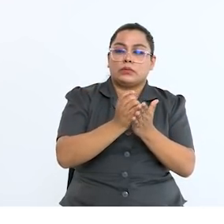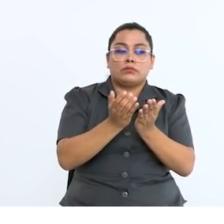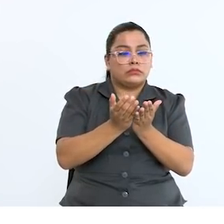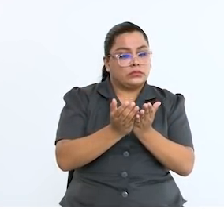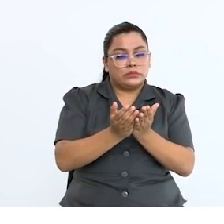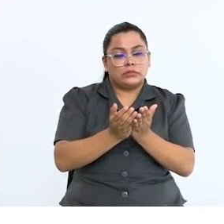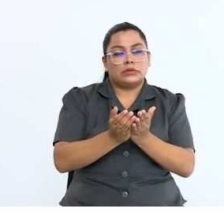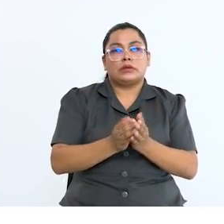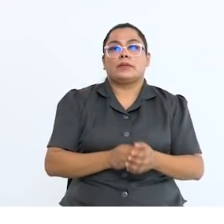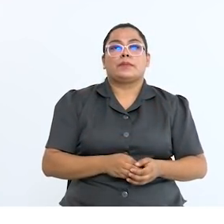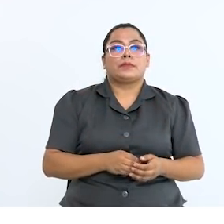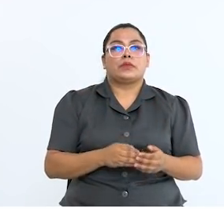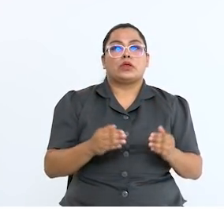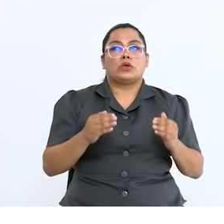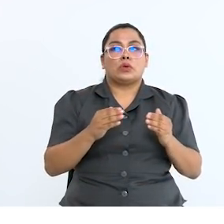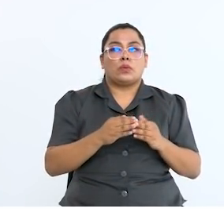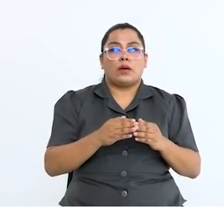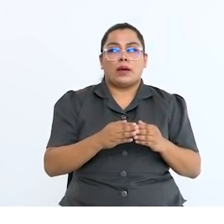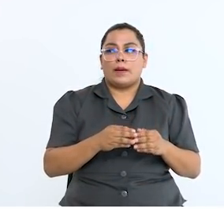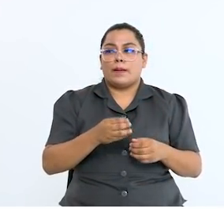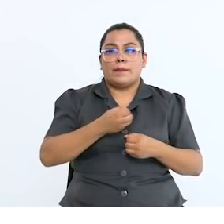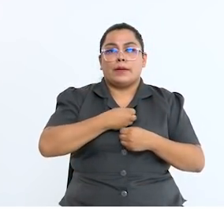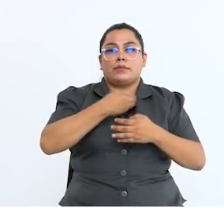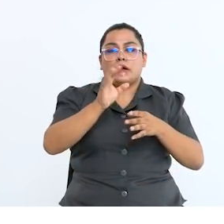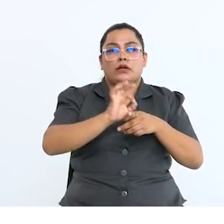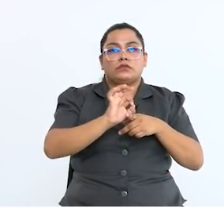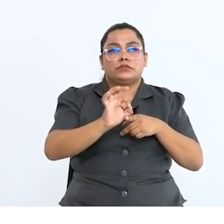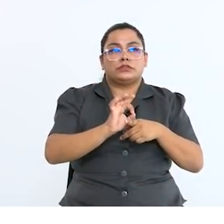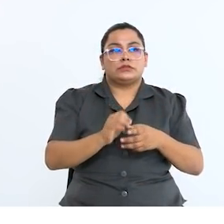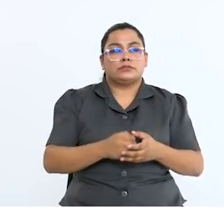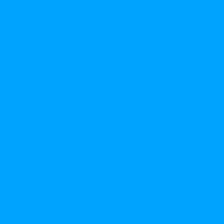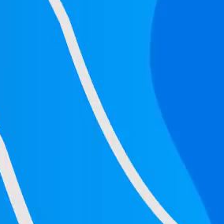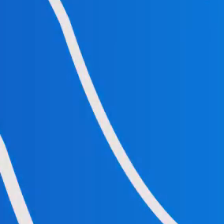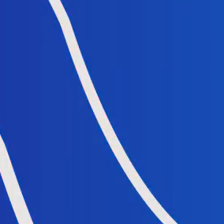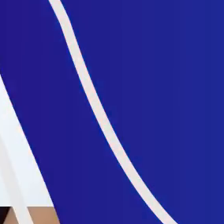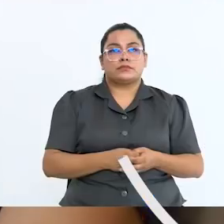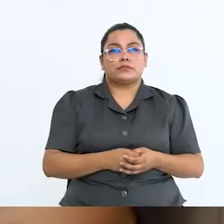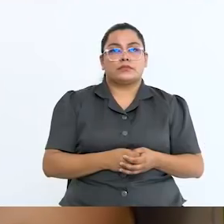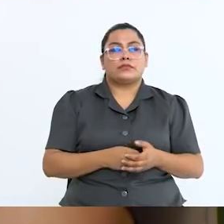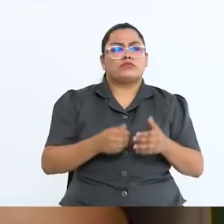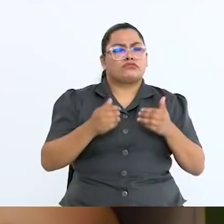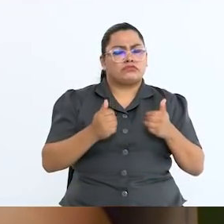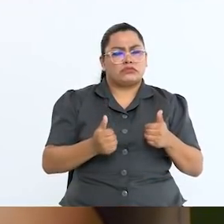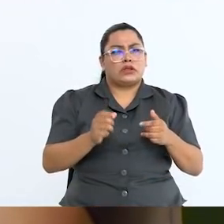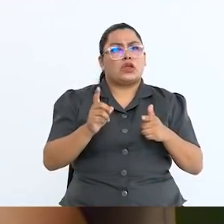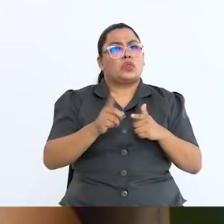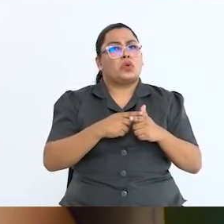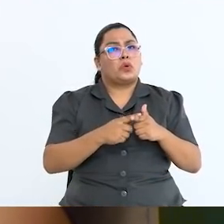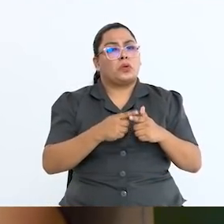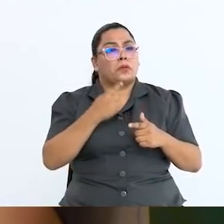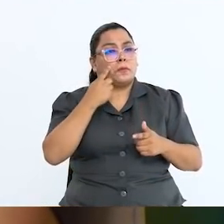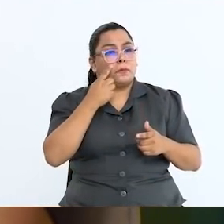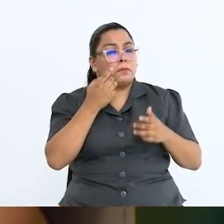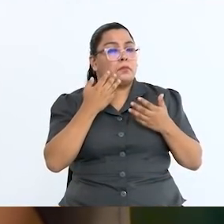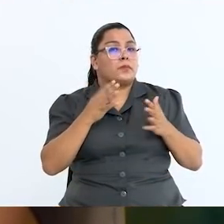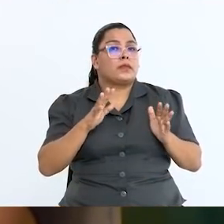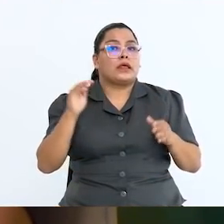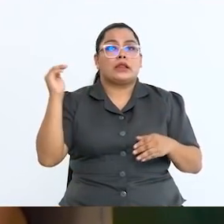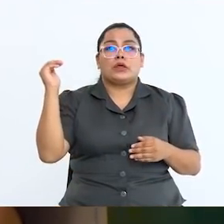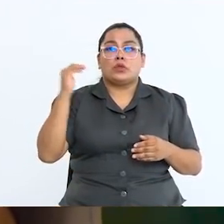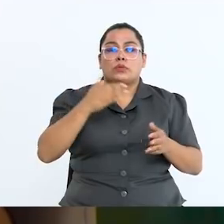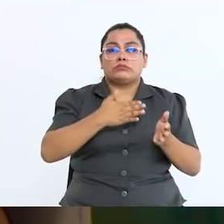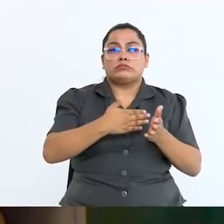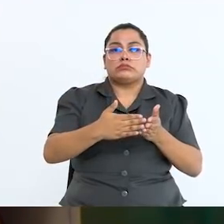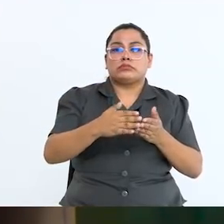escritura, textos orales, iconoverbales y funcionales. Muy bien, Alondra. Entonces, como hemos visto,